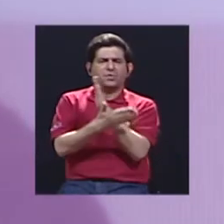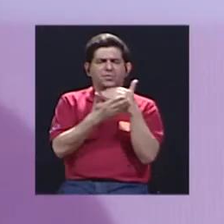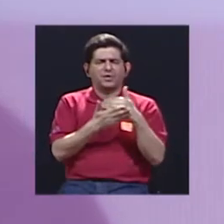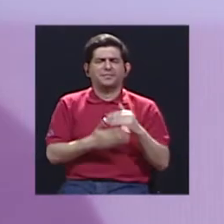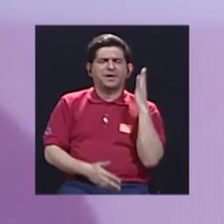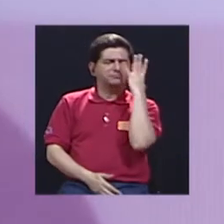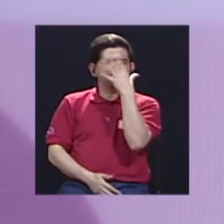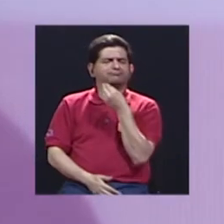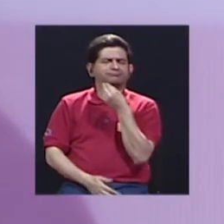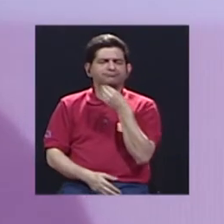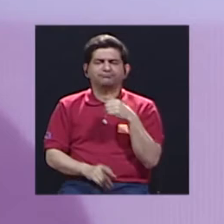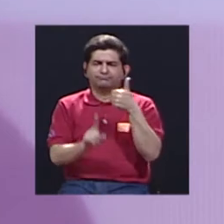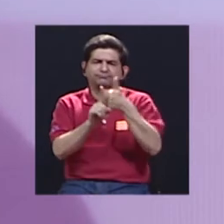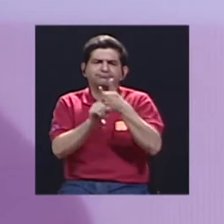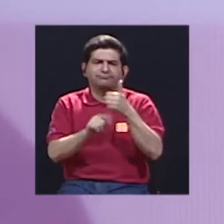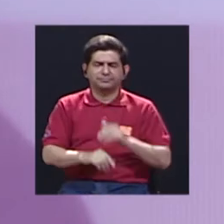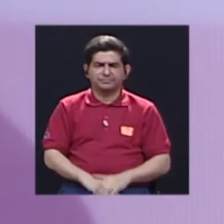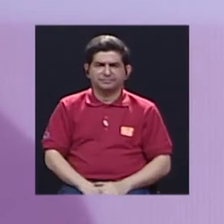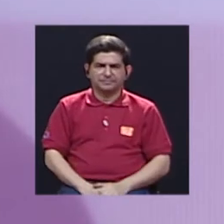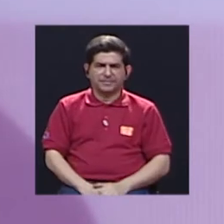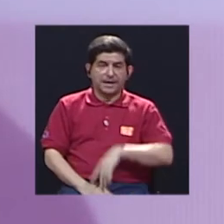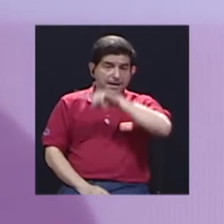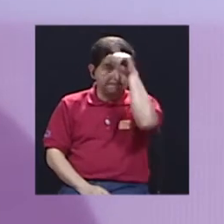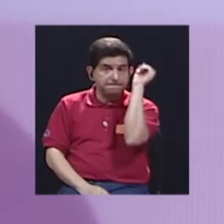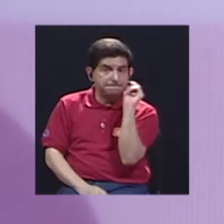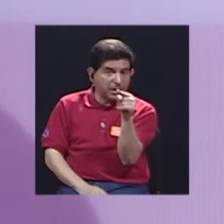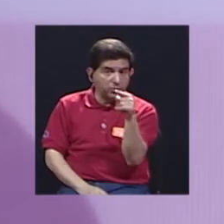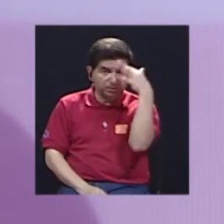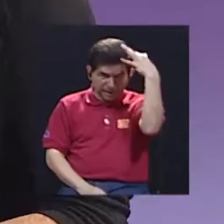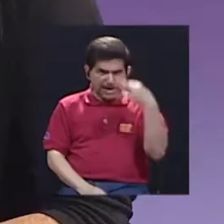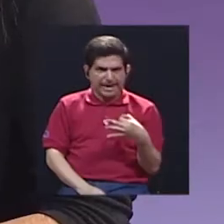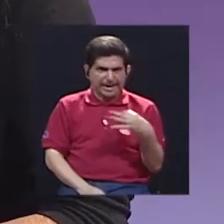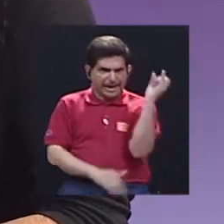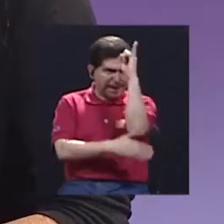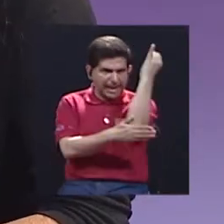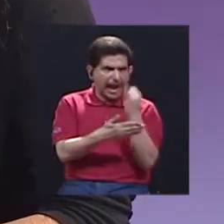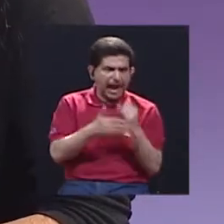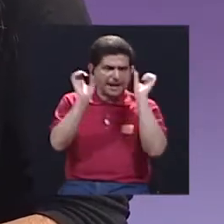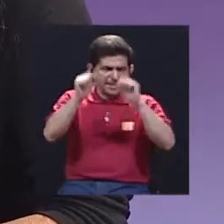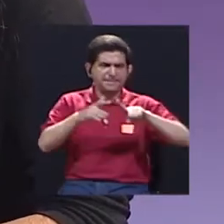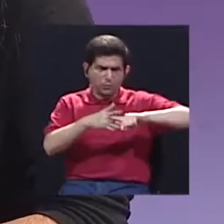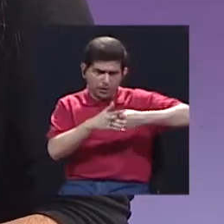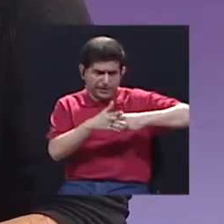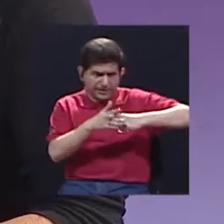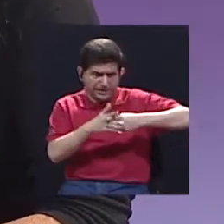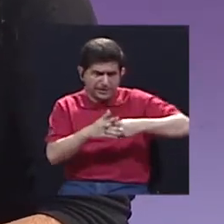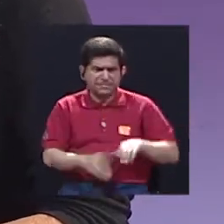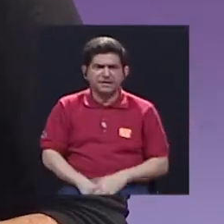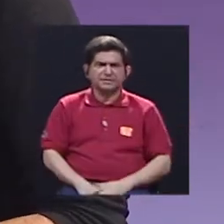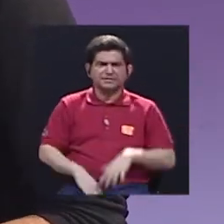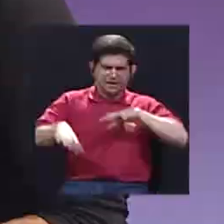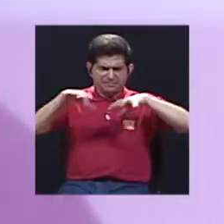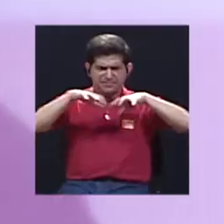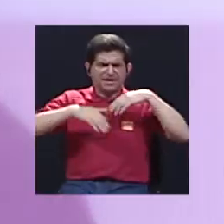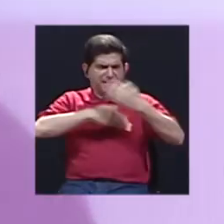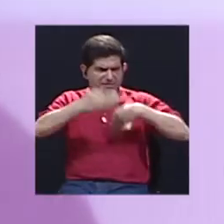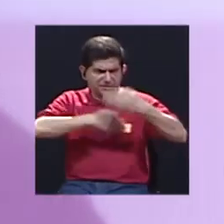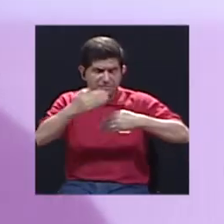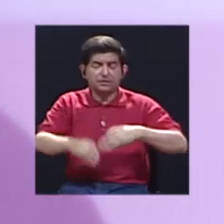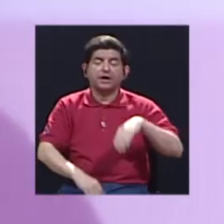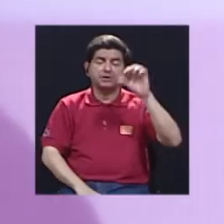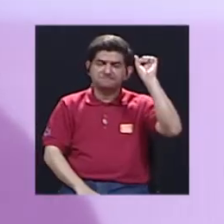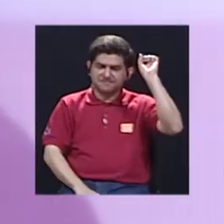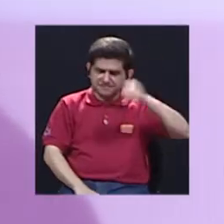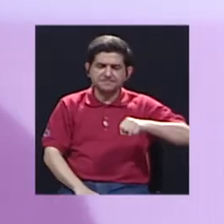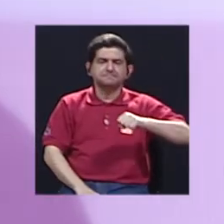estética en sí. Bueno, justamente la pregunta es esa, ¿consideras que el arte puede ser una herramienta para hacer activismo?